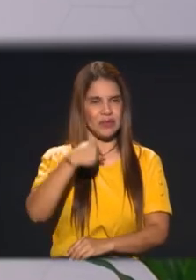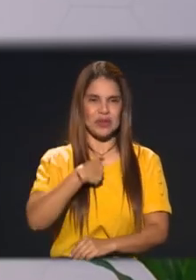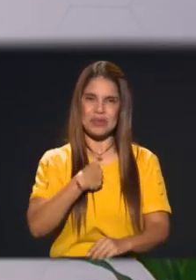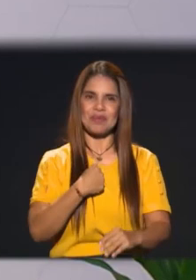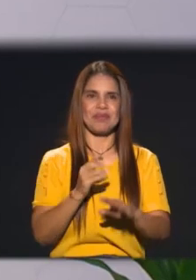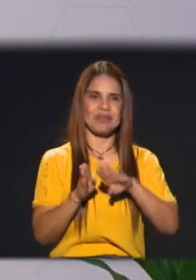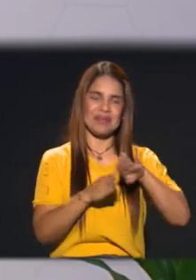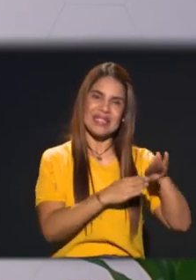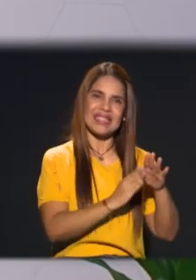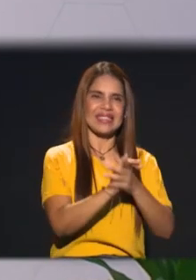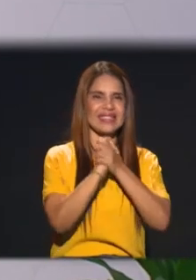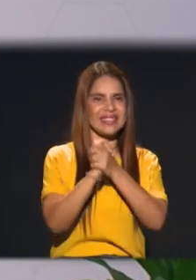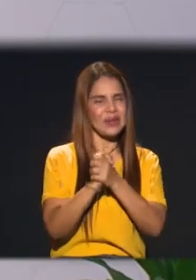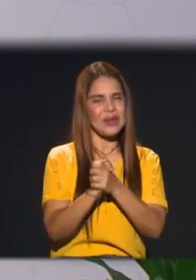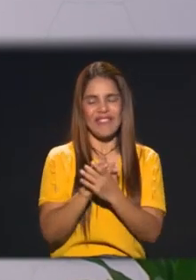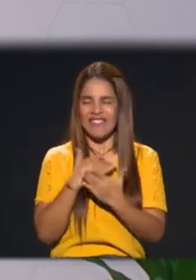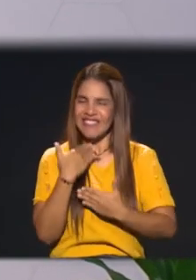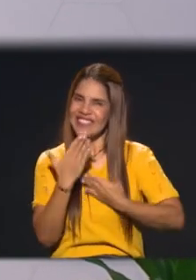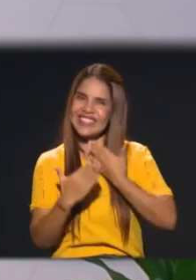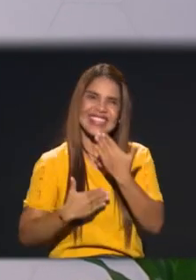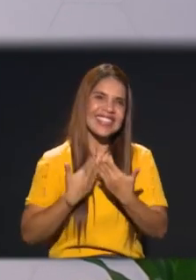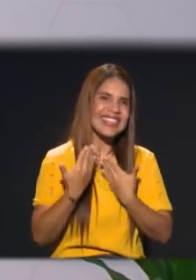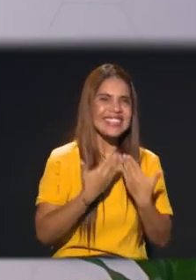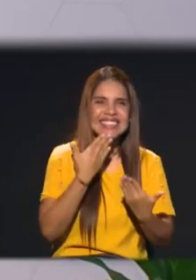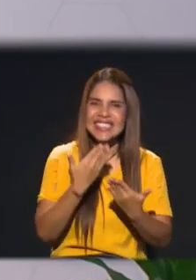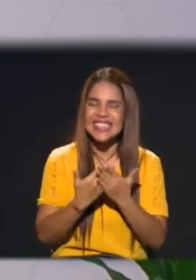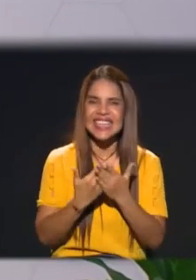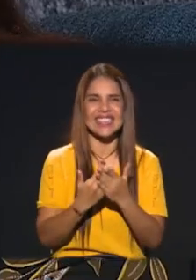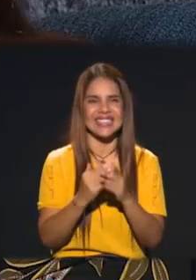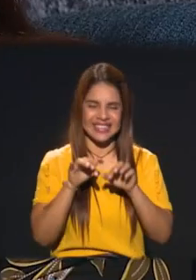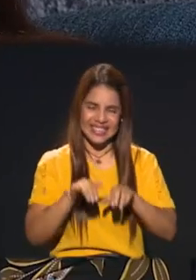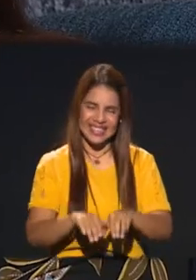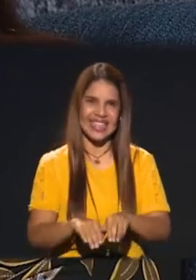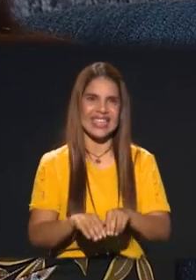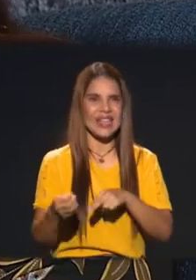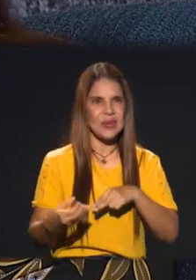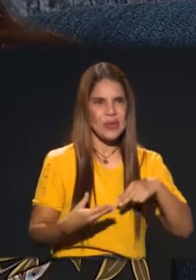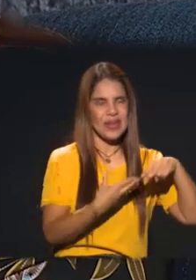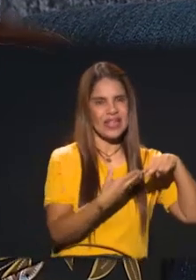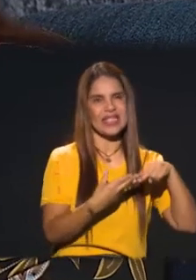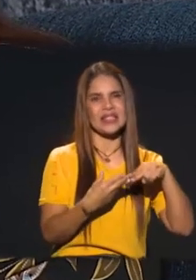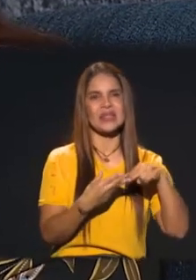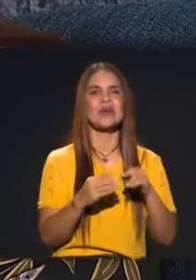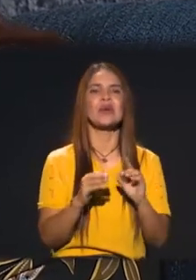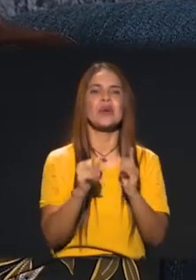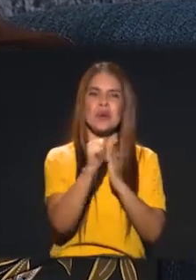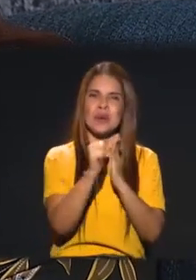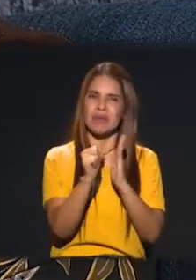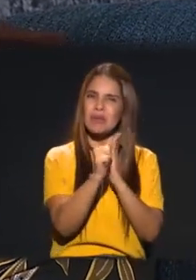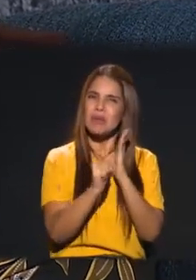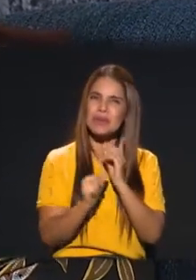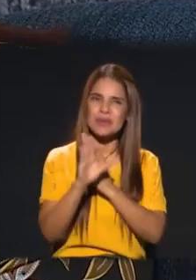muy especial a todos. Qué rico estar aquí hoy con ustedes, gracias a la Secretaría de Educación con el programa Entorno Protector que nos tiene